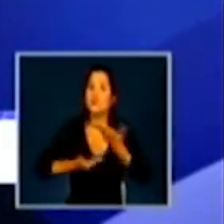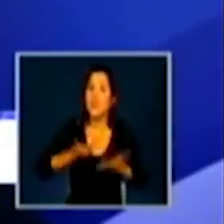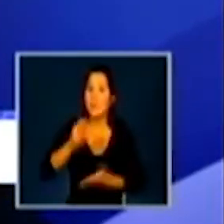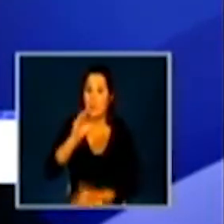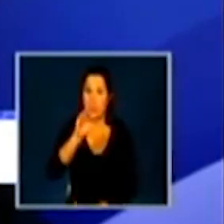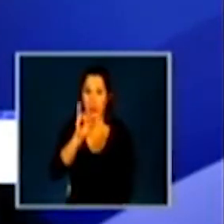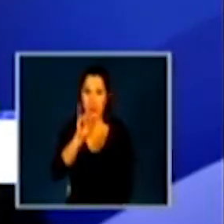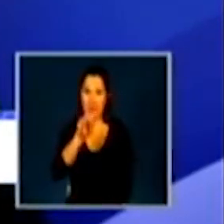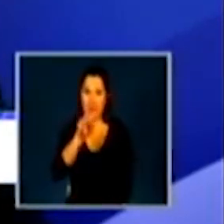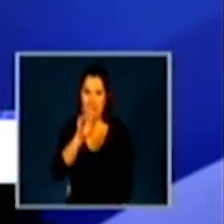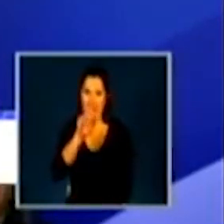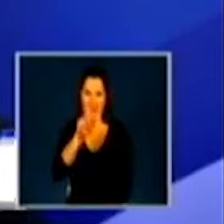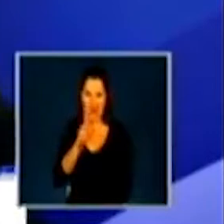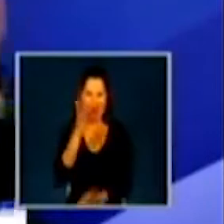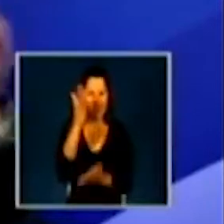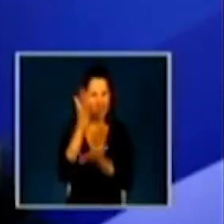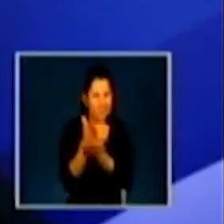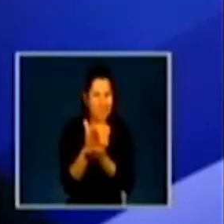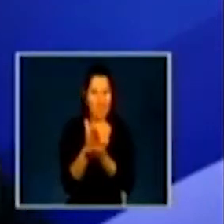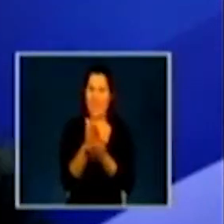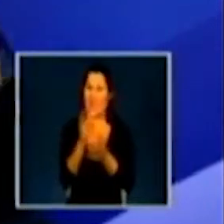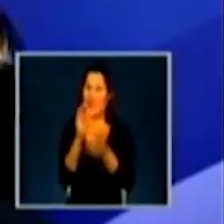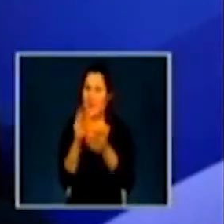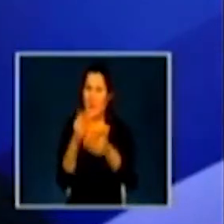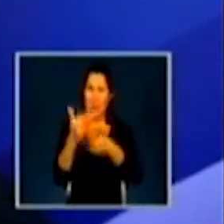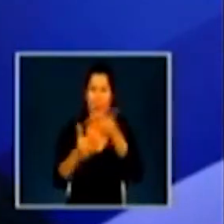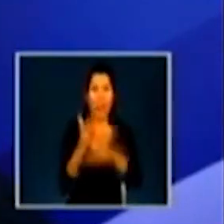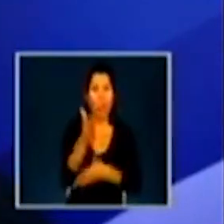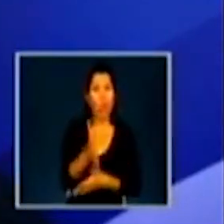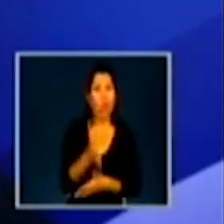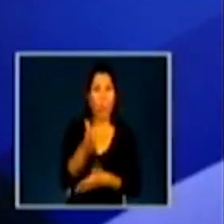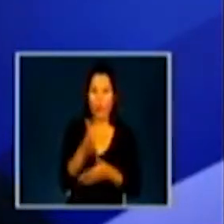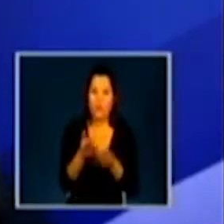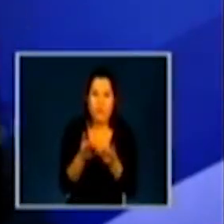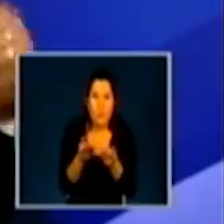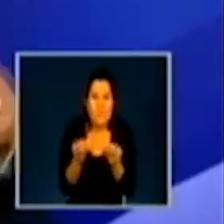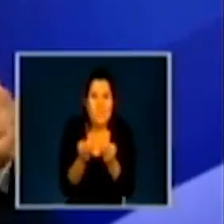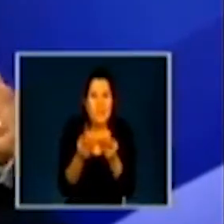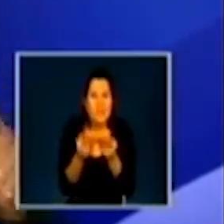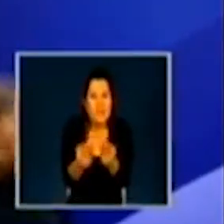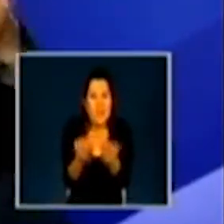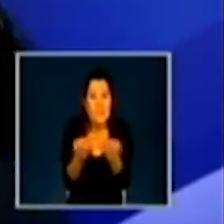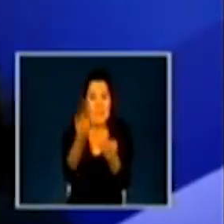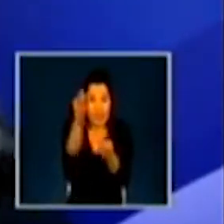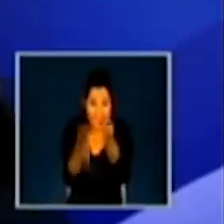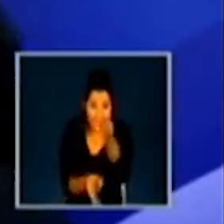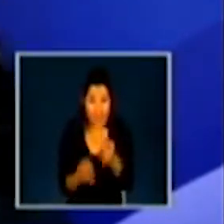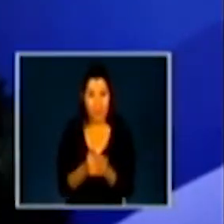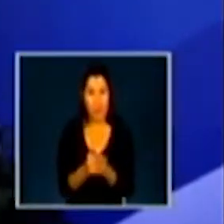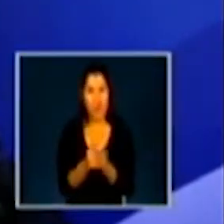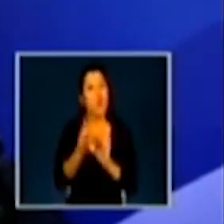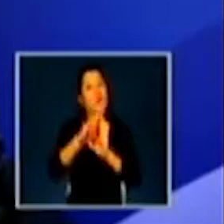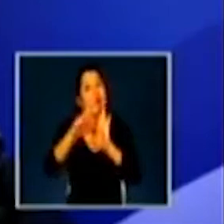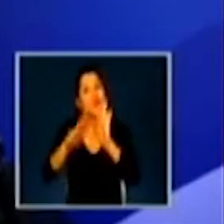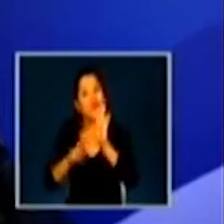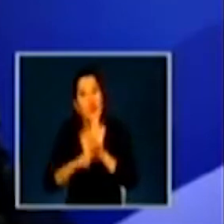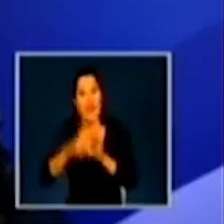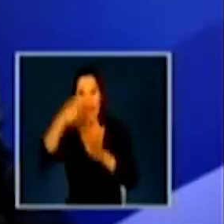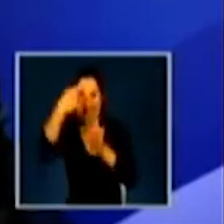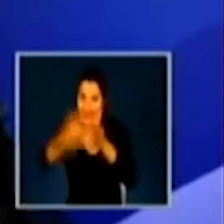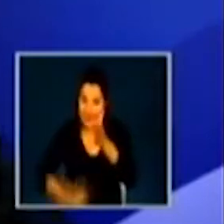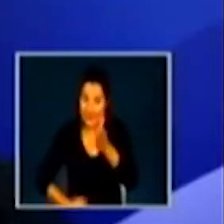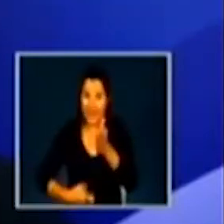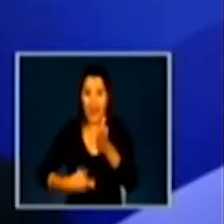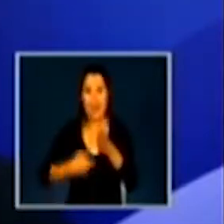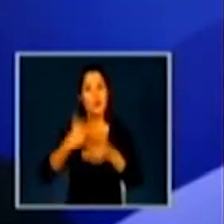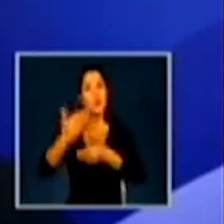quitar tramitología, presupuestos por resultados. Una regla fiscal podría funcionar, pero es constitucional y no va a tener un resultado inmediato.